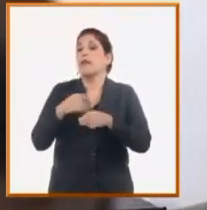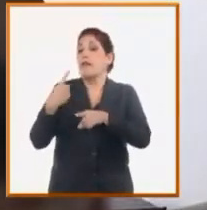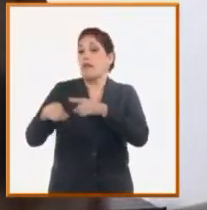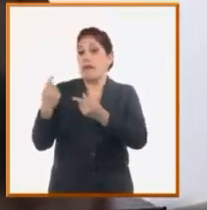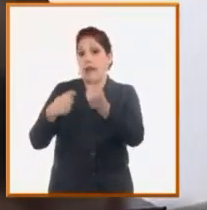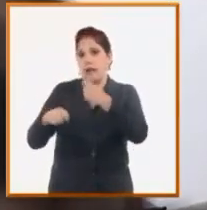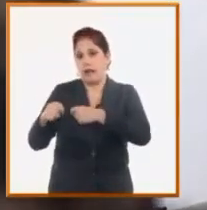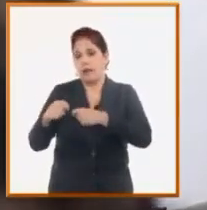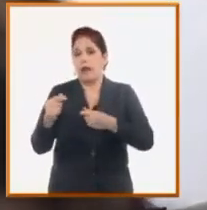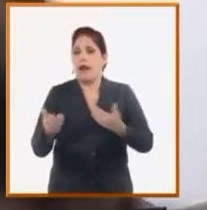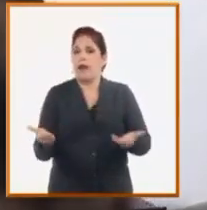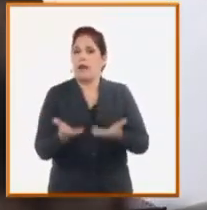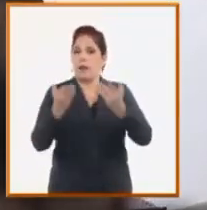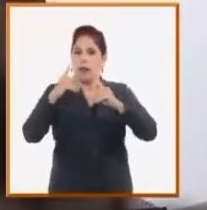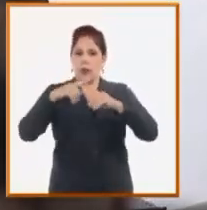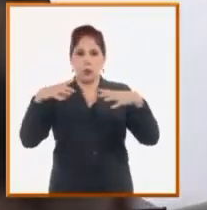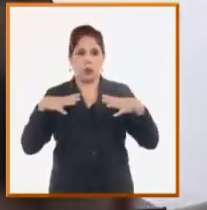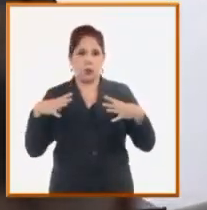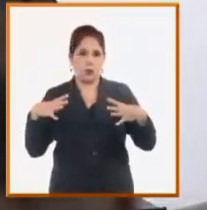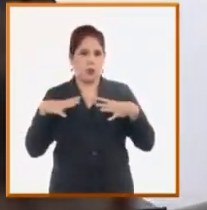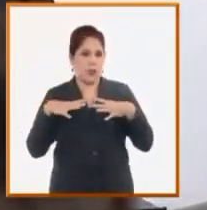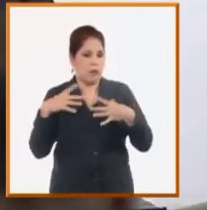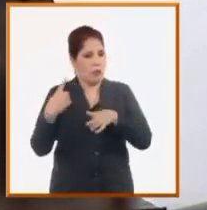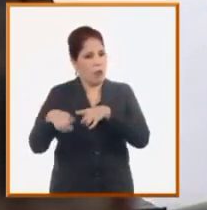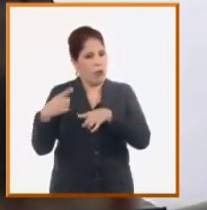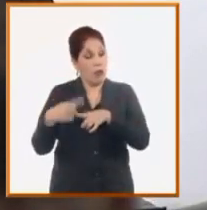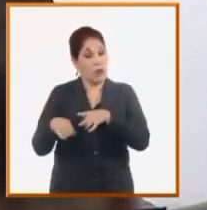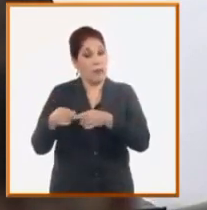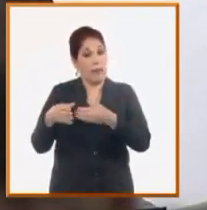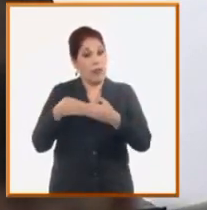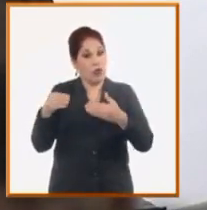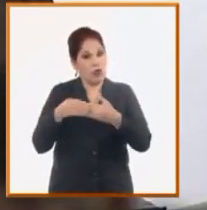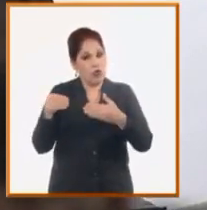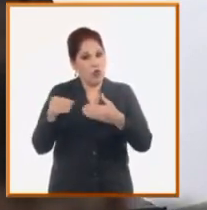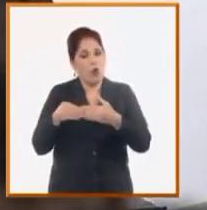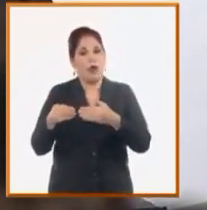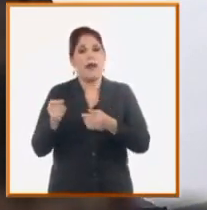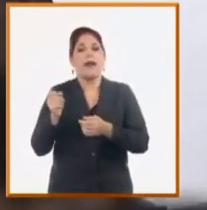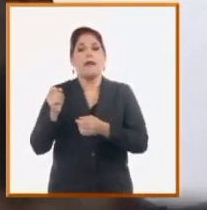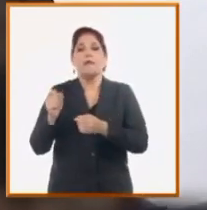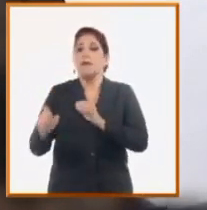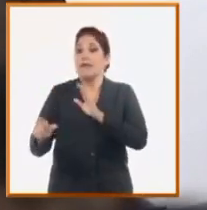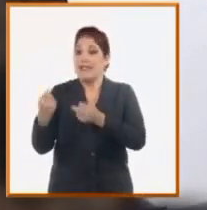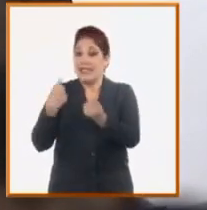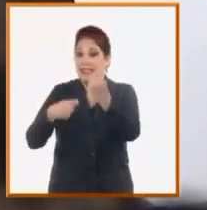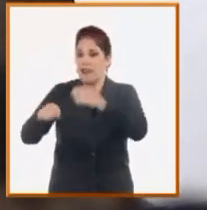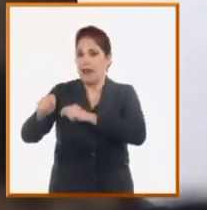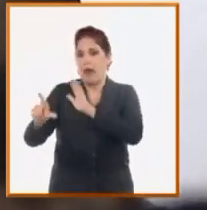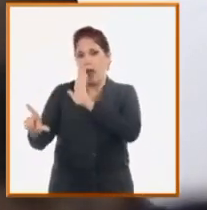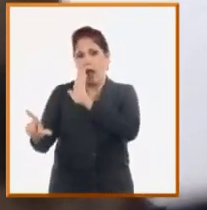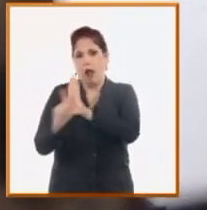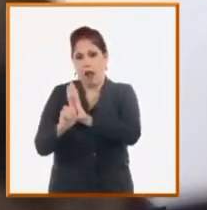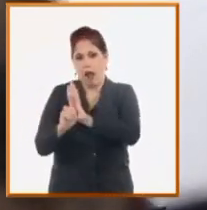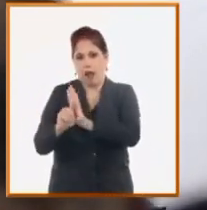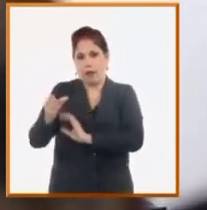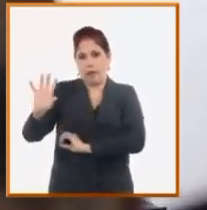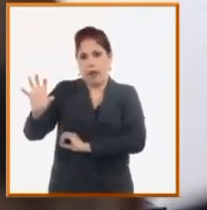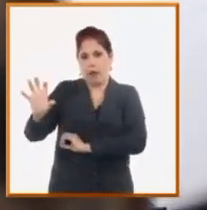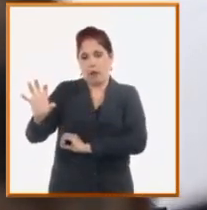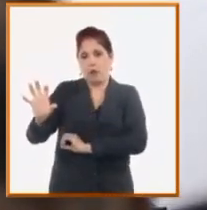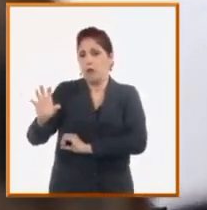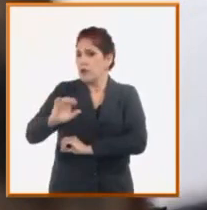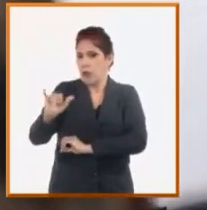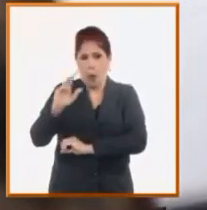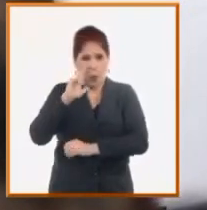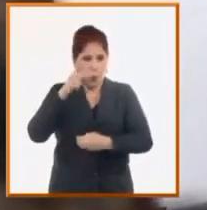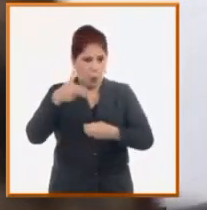que recuperar el turismo, recuperar todos los rubros exportables. Y lo mismo sucede con el